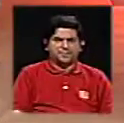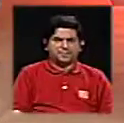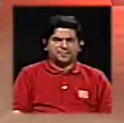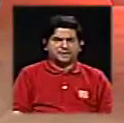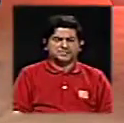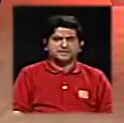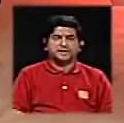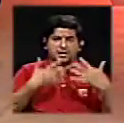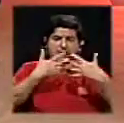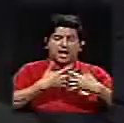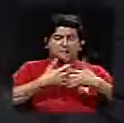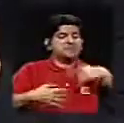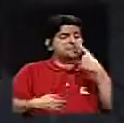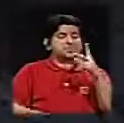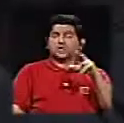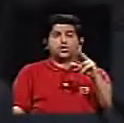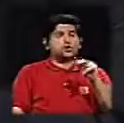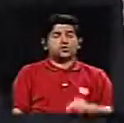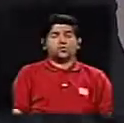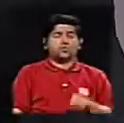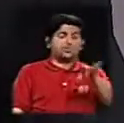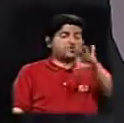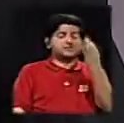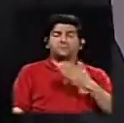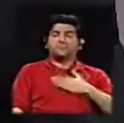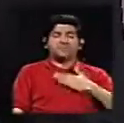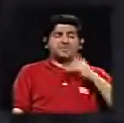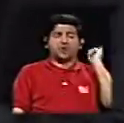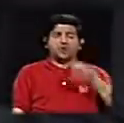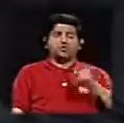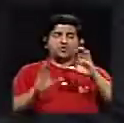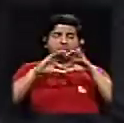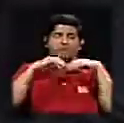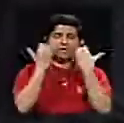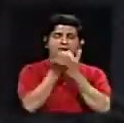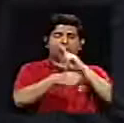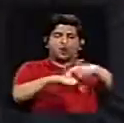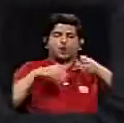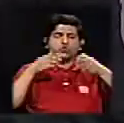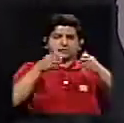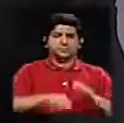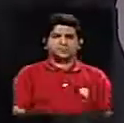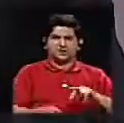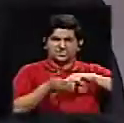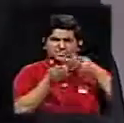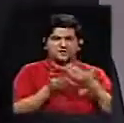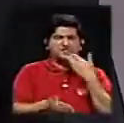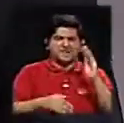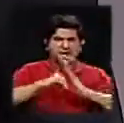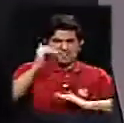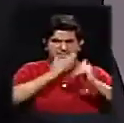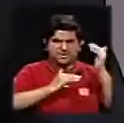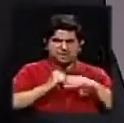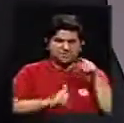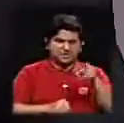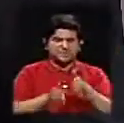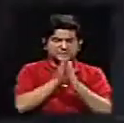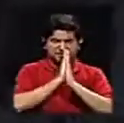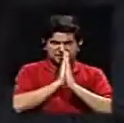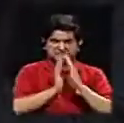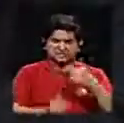presenta a la empresa dice, no, es que así me lo ordenó CONAVI. Entonces, un poco diciendo, bueno, está mal construido, pues está mal construido porque así me lo